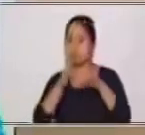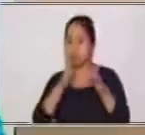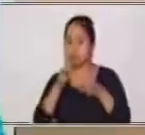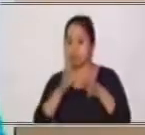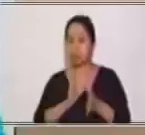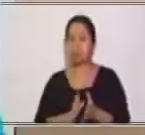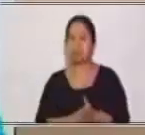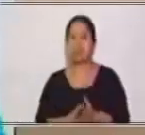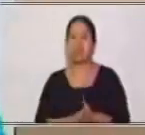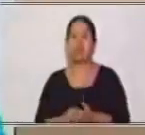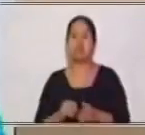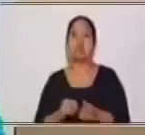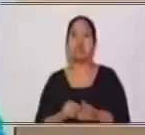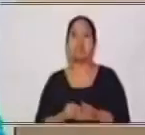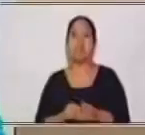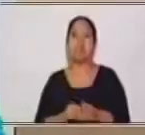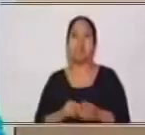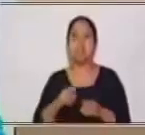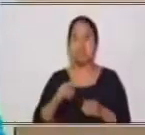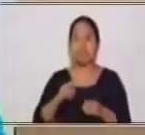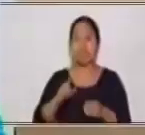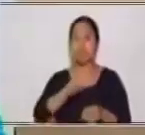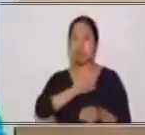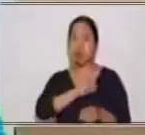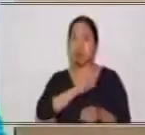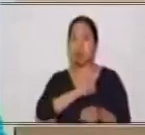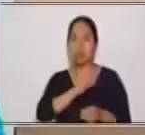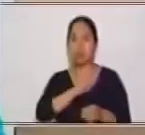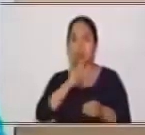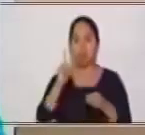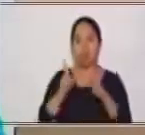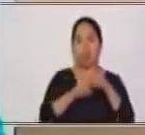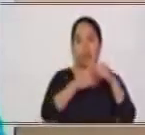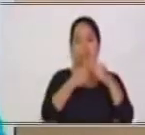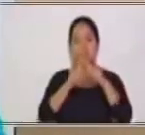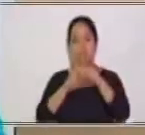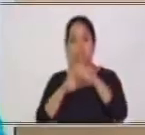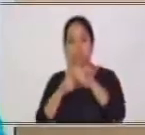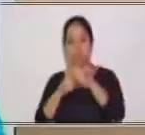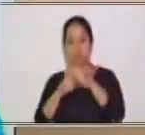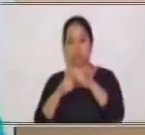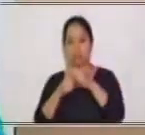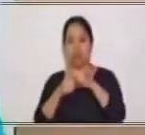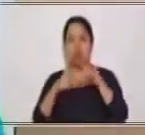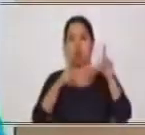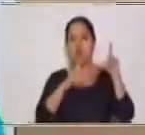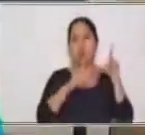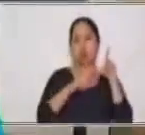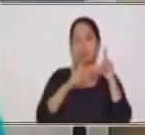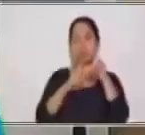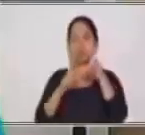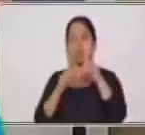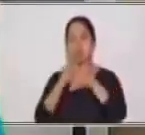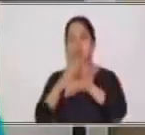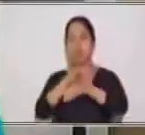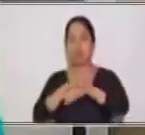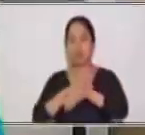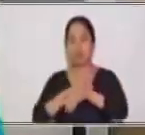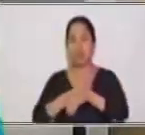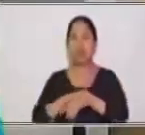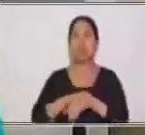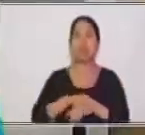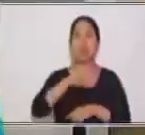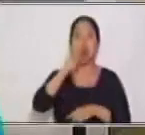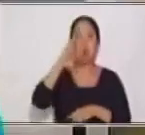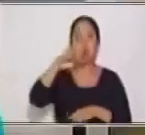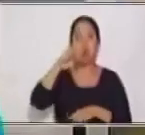siglas en inglés, ¿sí? Por eso es que no coincide o dirás, pero aquí no están las iniciales correctas. En UNICEF se toma